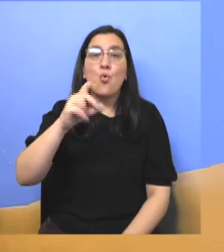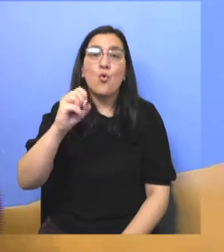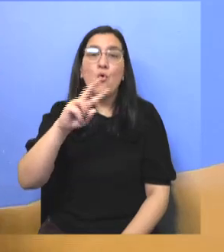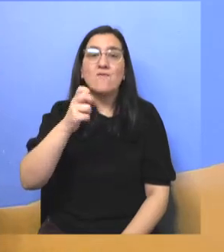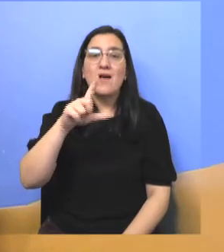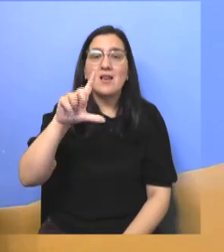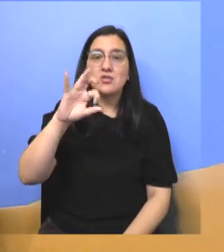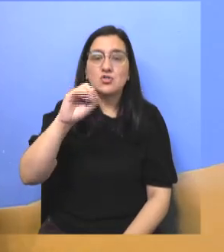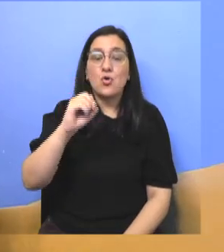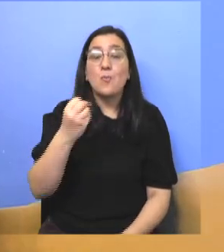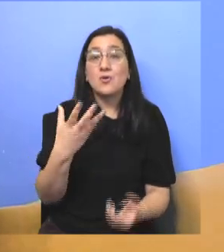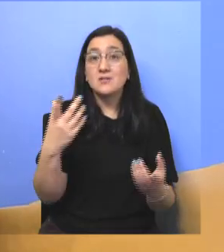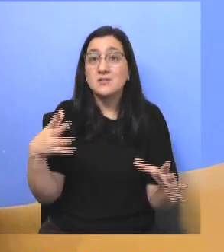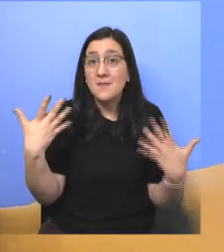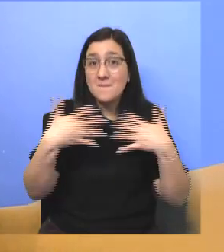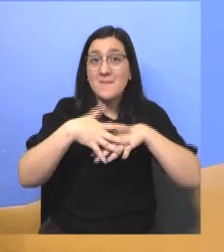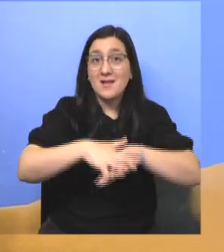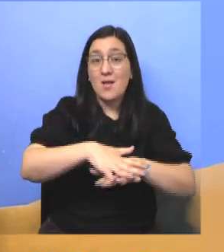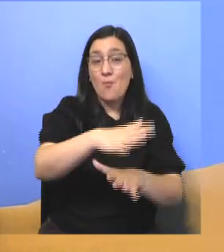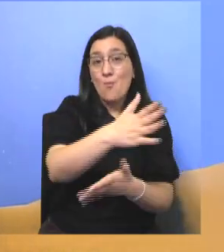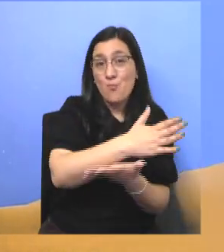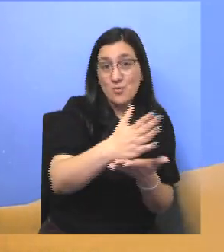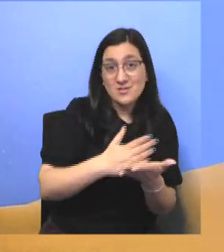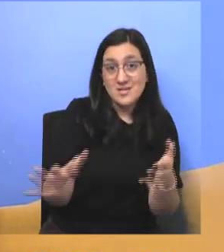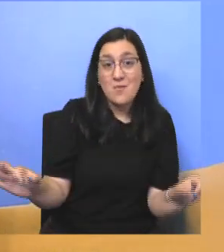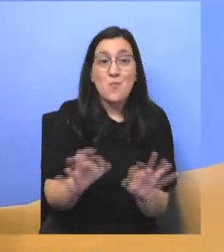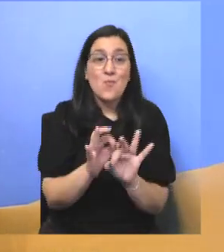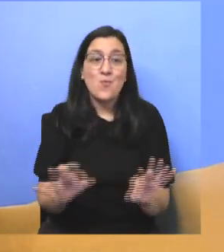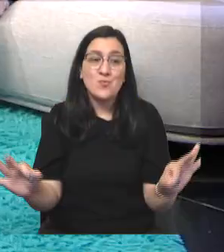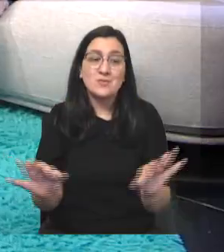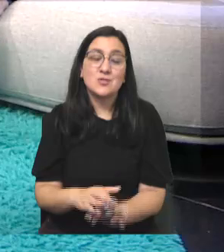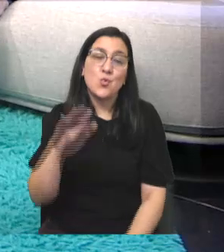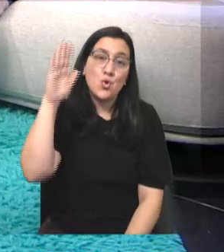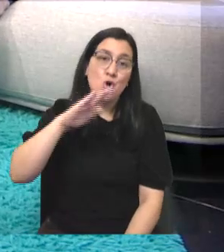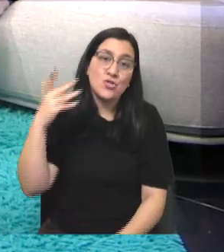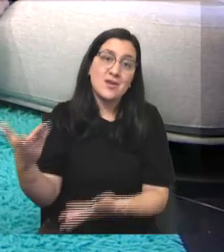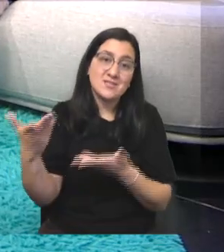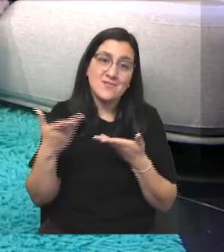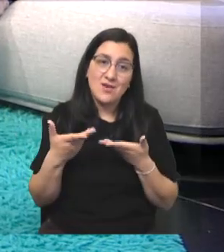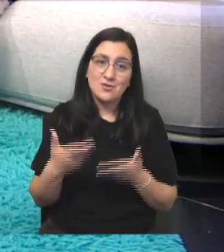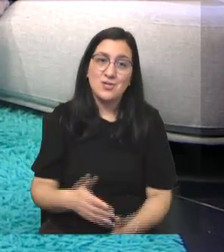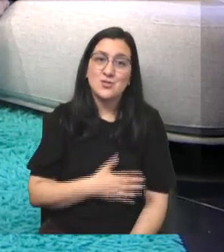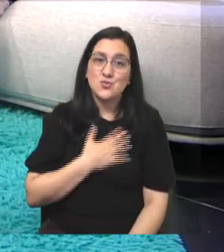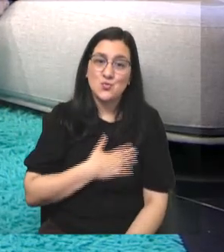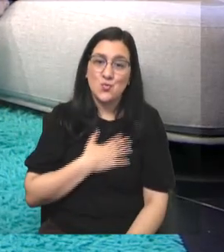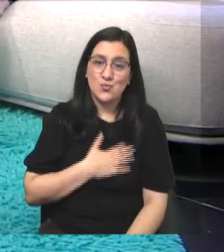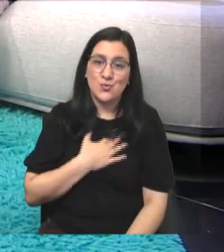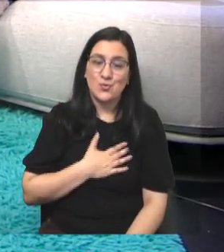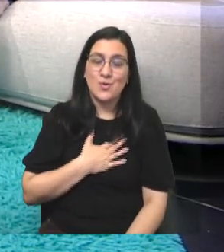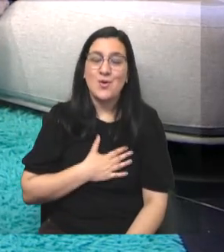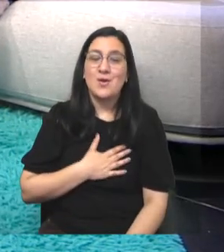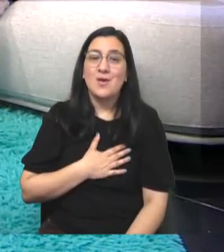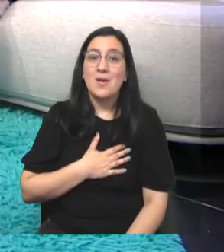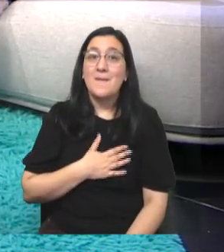la música y la poesía y tenemos este lujo de recibirles, así que bienvenidos Diego, bienvenidos Fabián. Es un gusto tenerles acá para